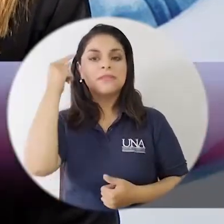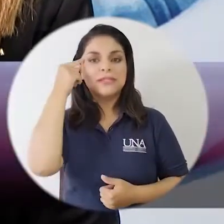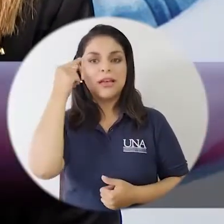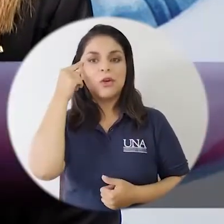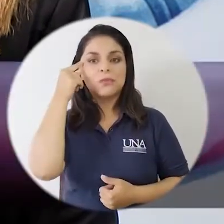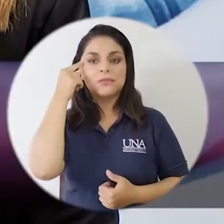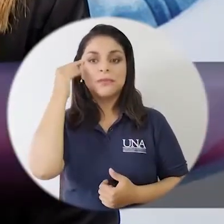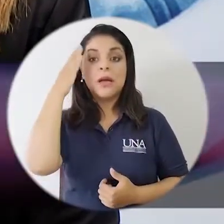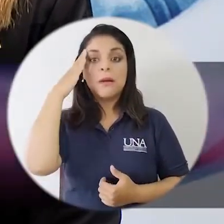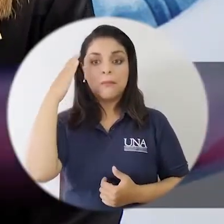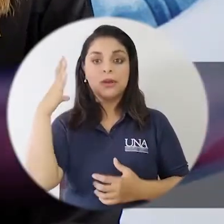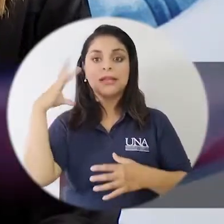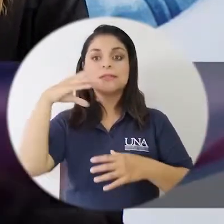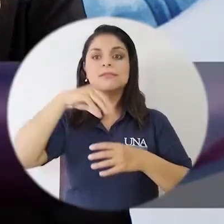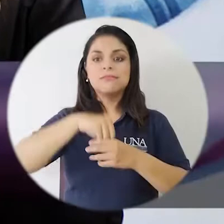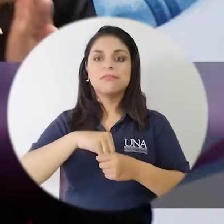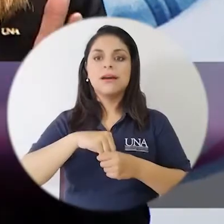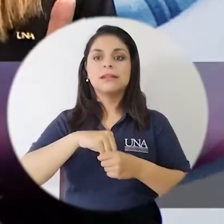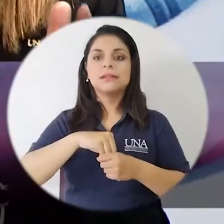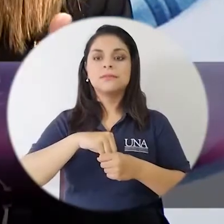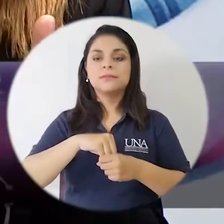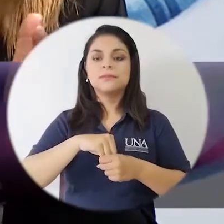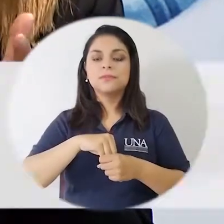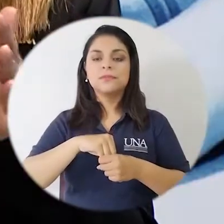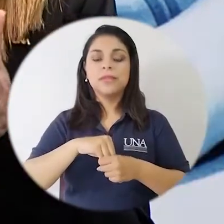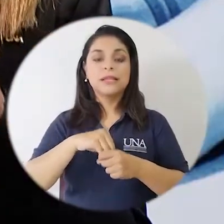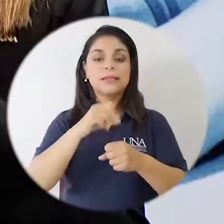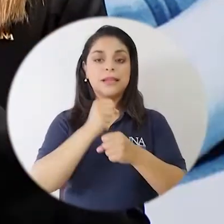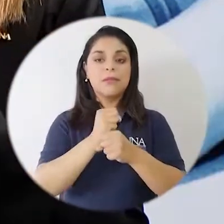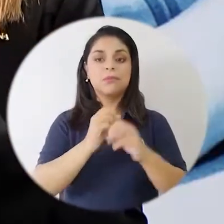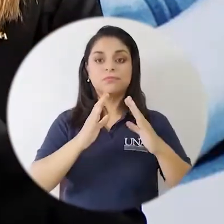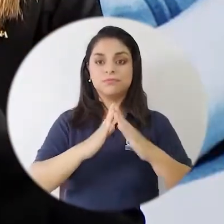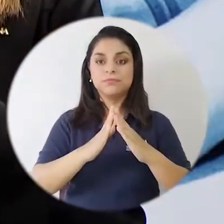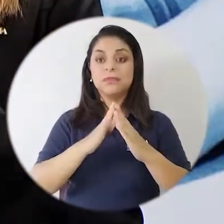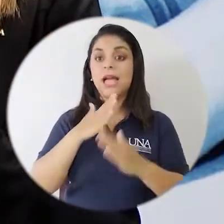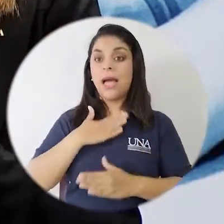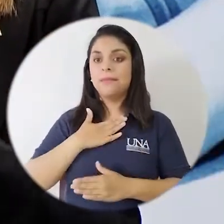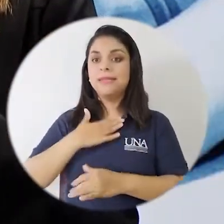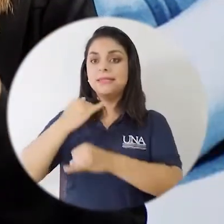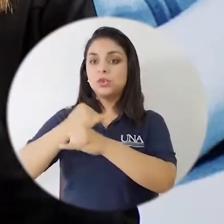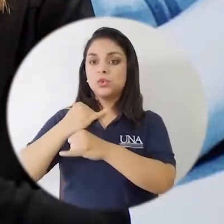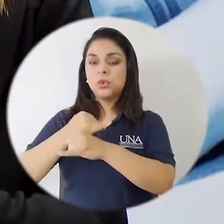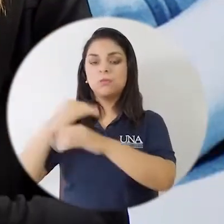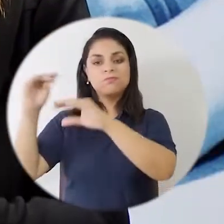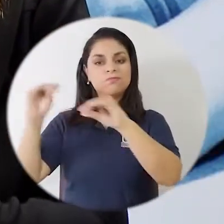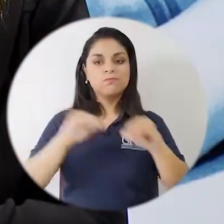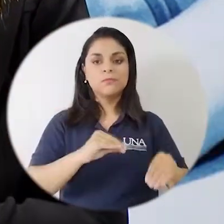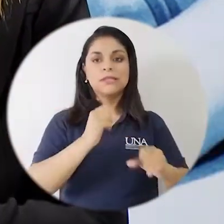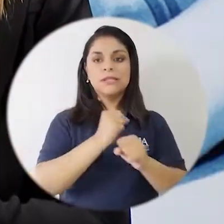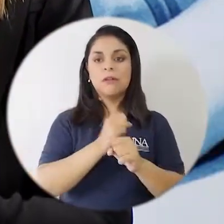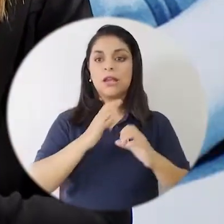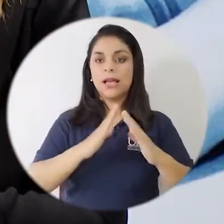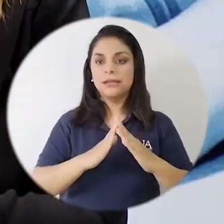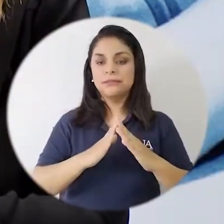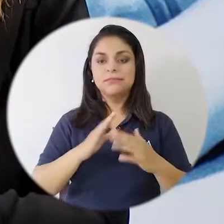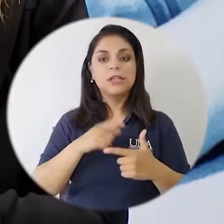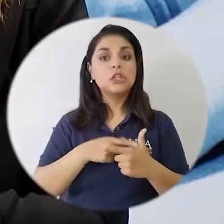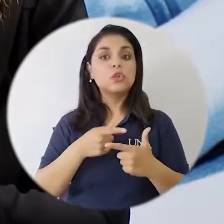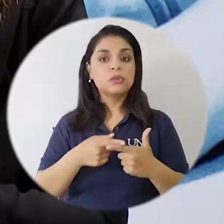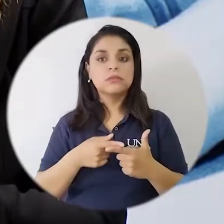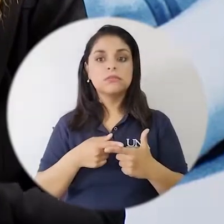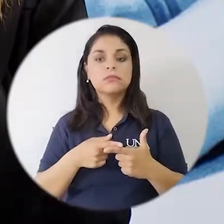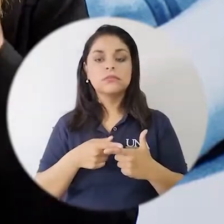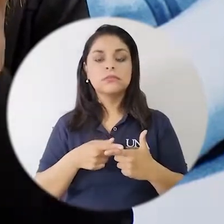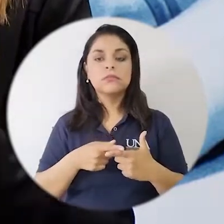se ha planteado, ¿verdad? Y eso es parte de lo que tiene que ver con teletrabajo. A mí la institución me tiene trabajando en la casa, entonces no se vale que yo